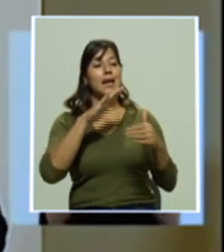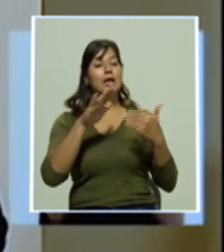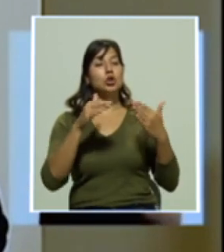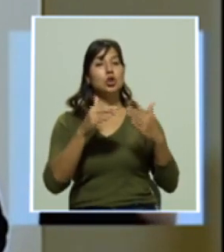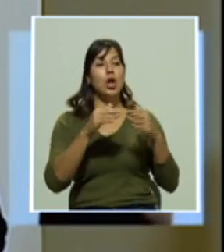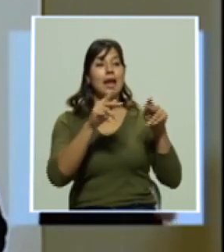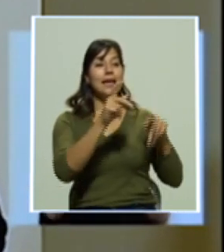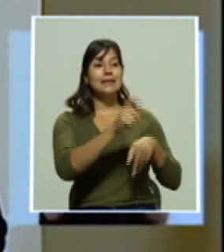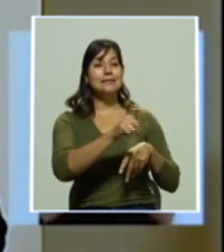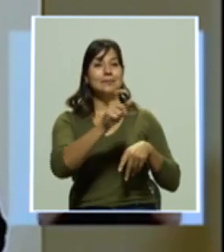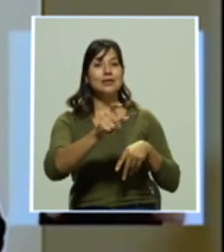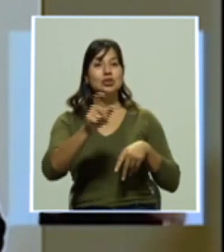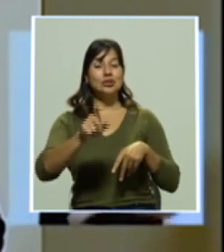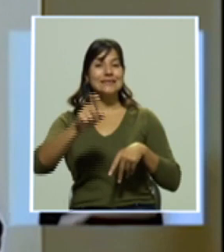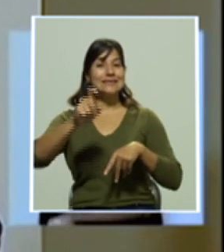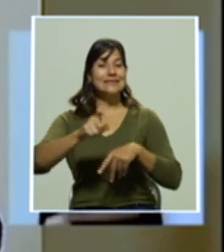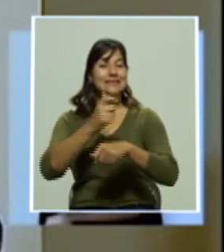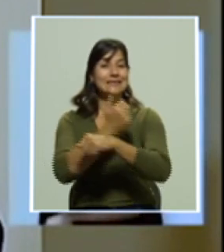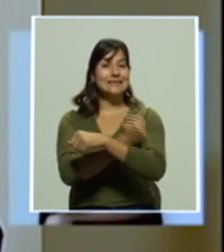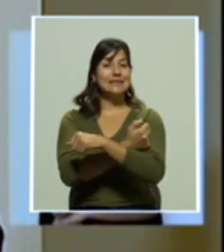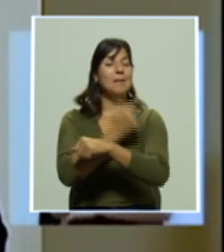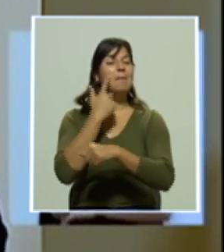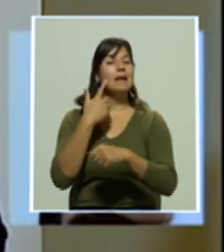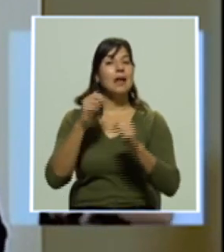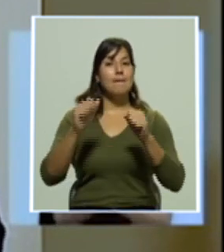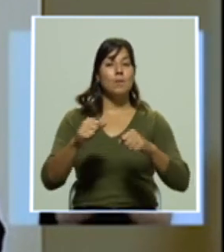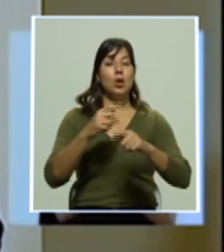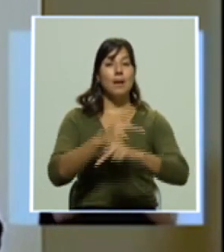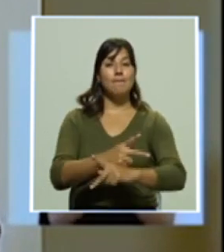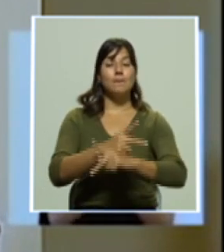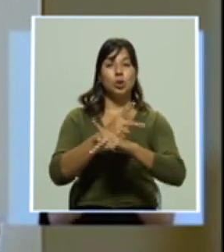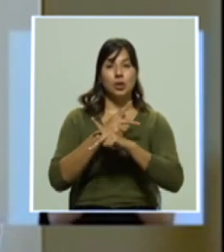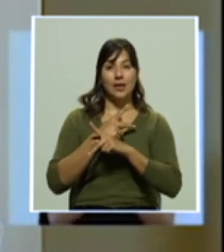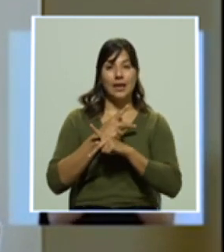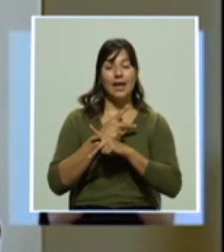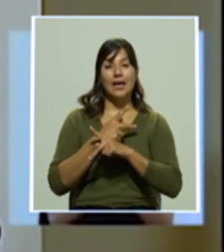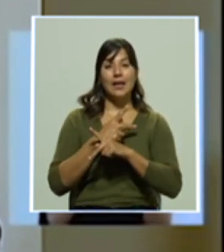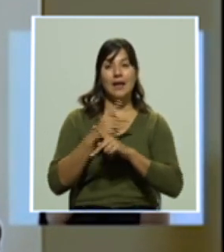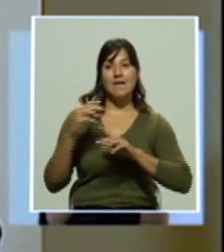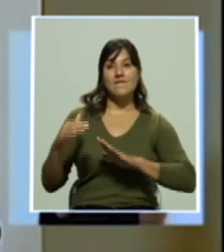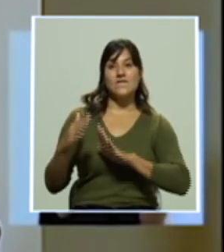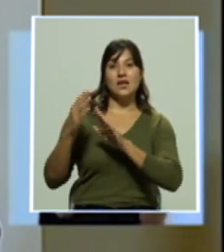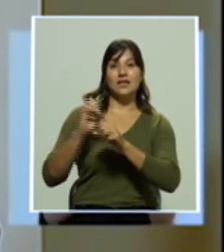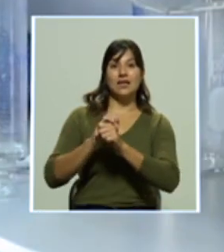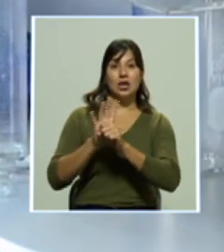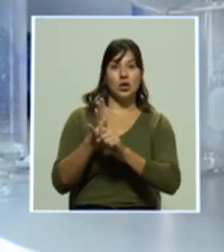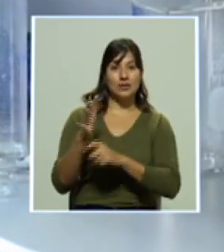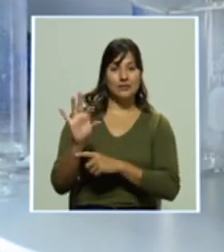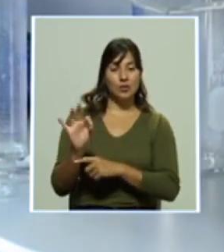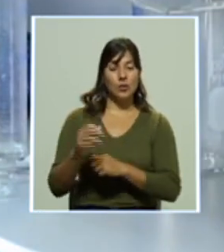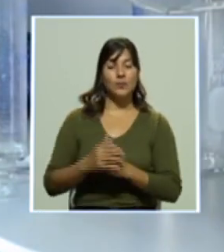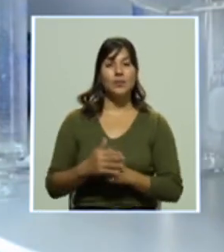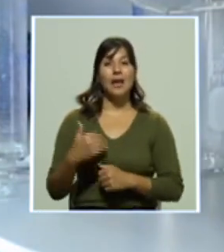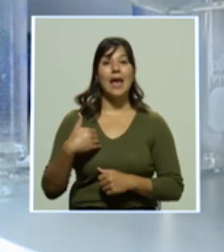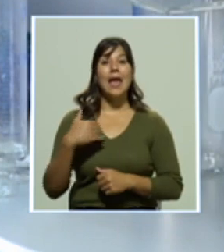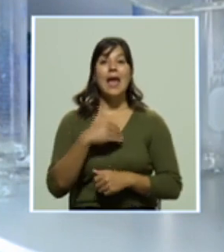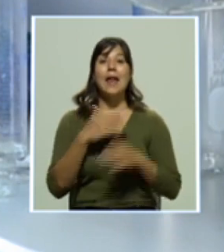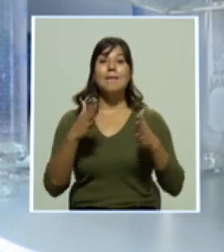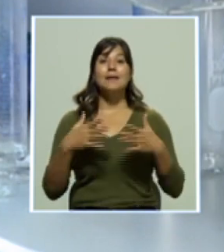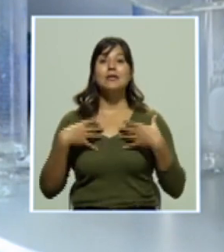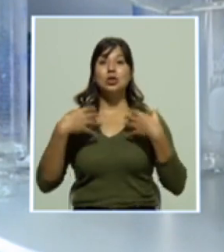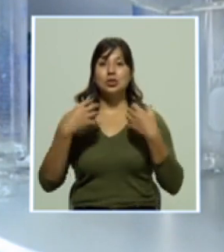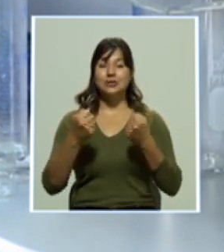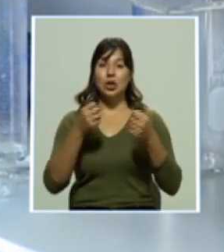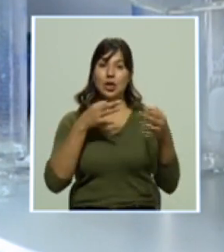requiere para la vacunación y para protegernos frente al COVID-19. El ministro de Salud explicó